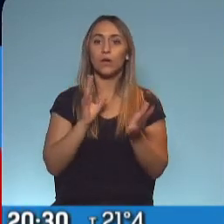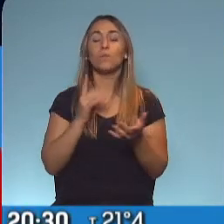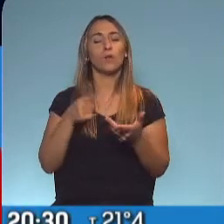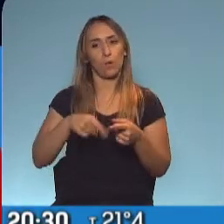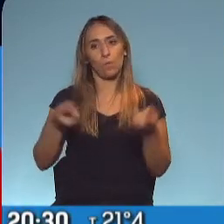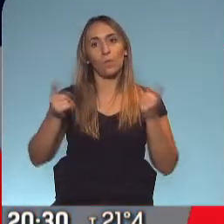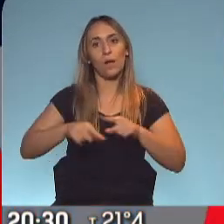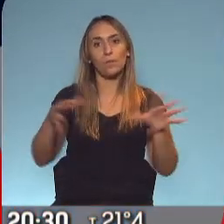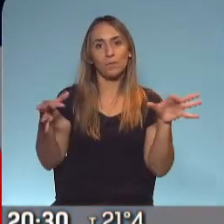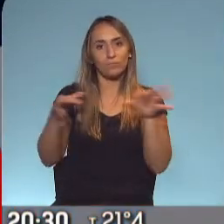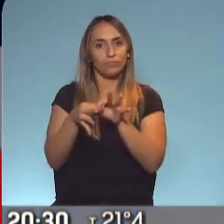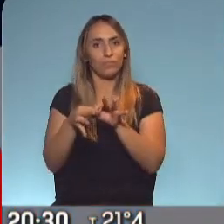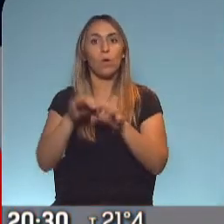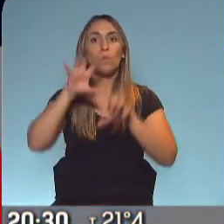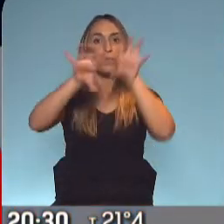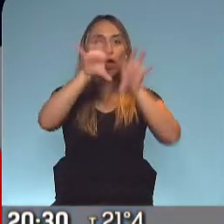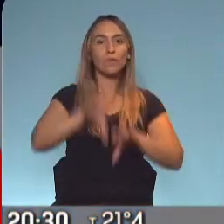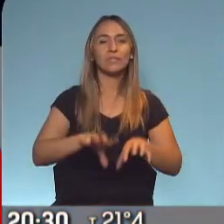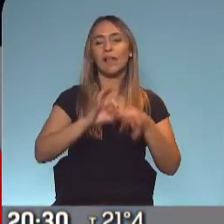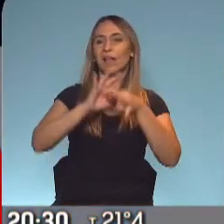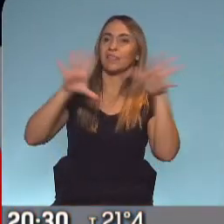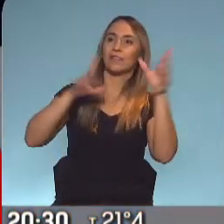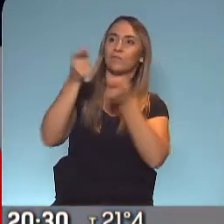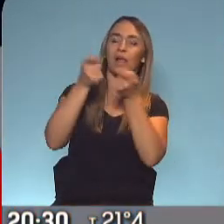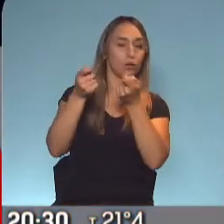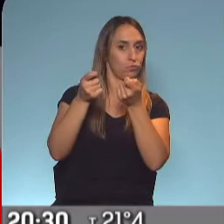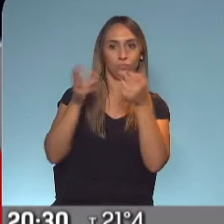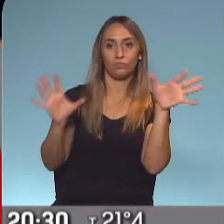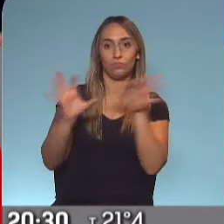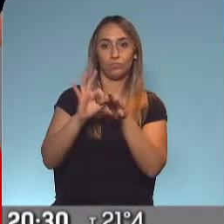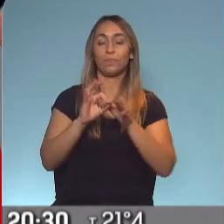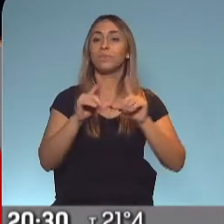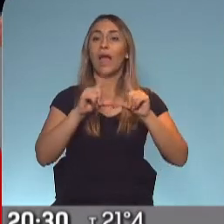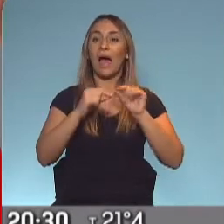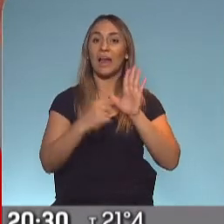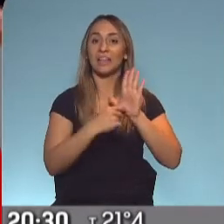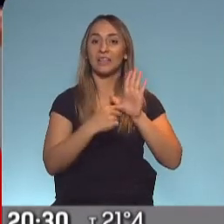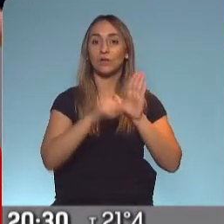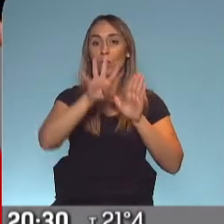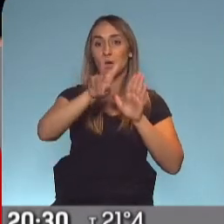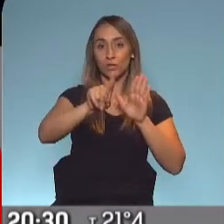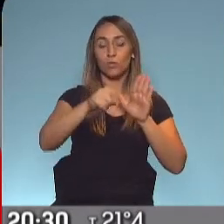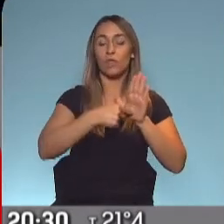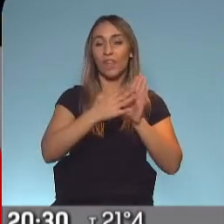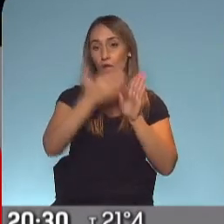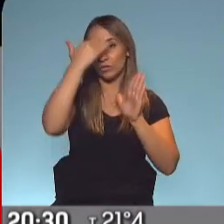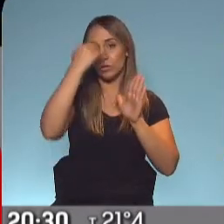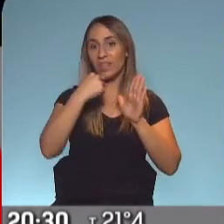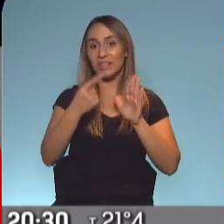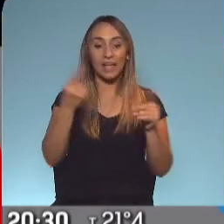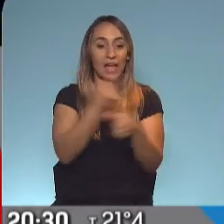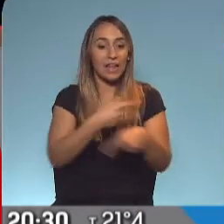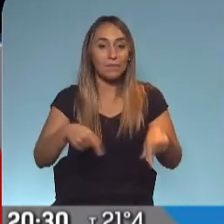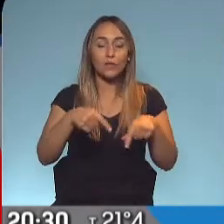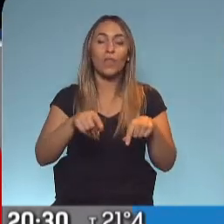la discusión porque lo plantea en el artículo 41 de la Constitución que preceptos mínimos de orden ambiental